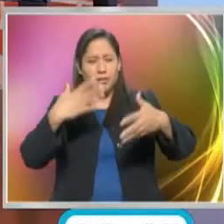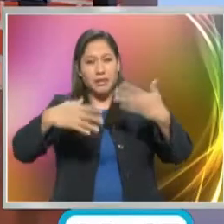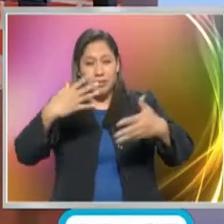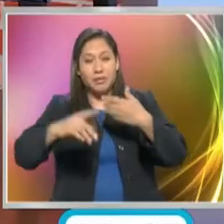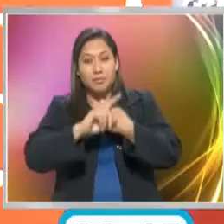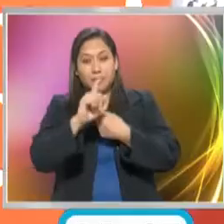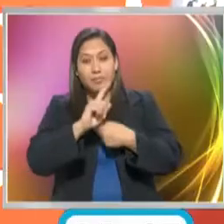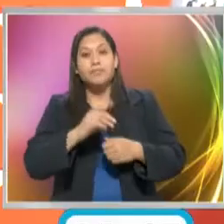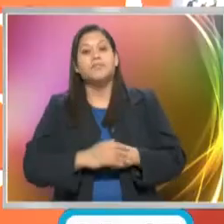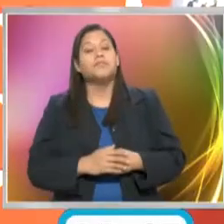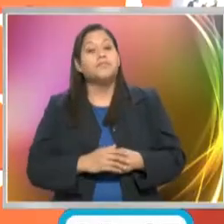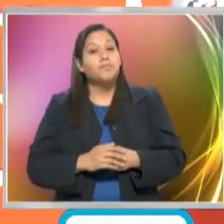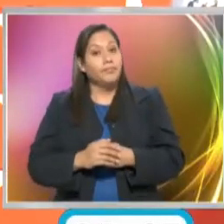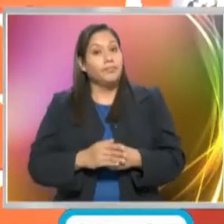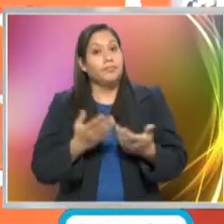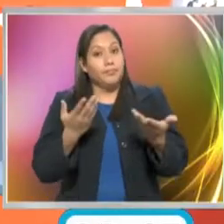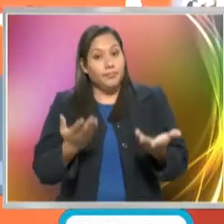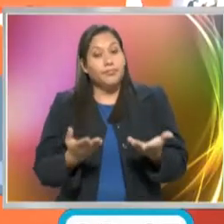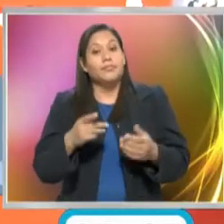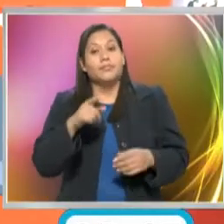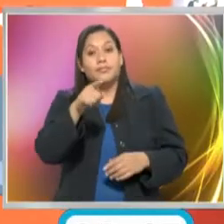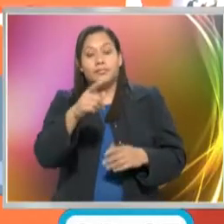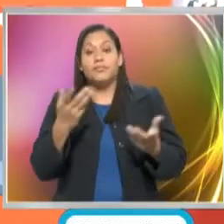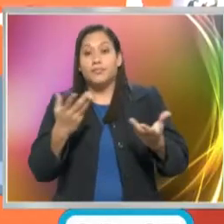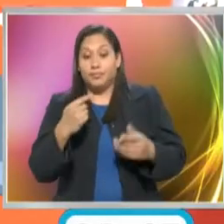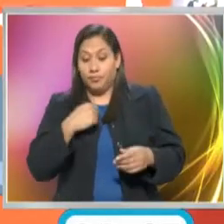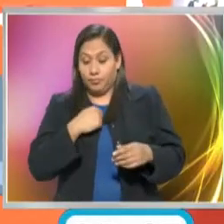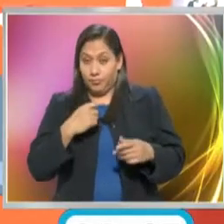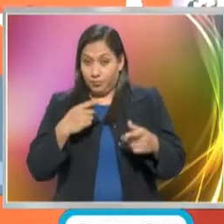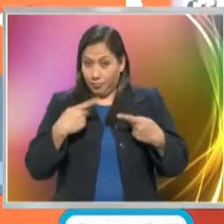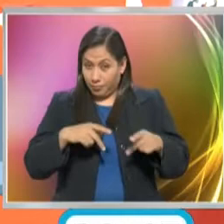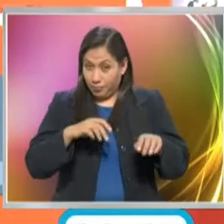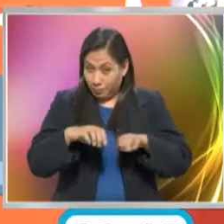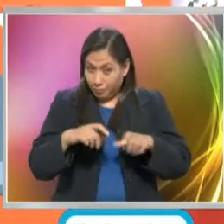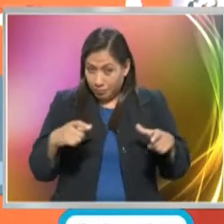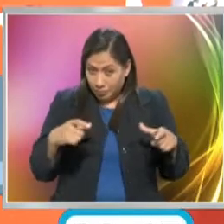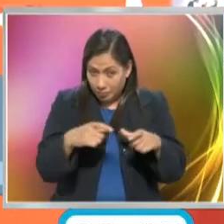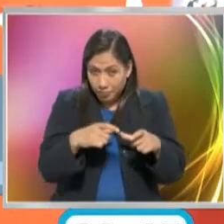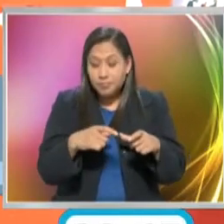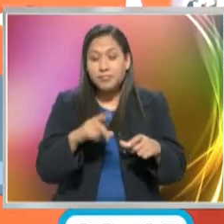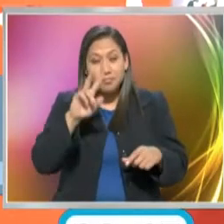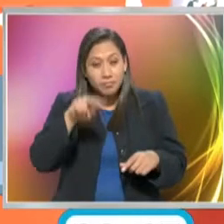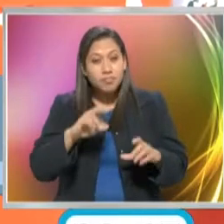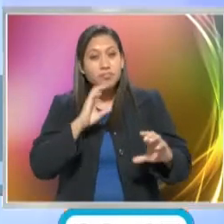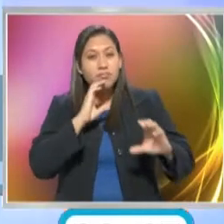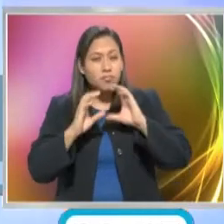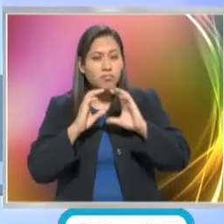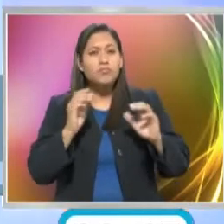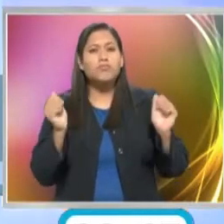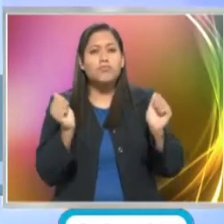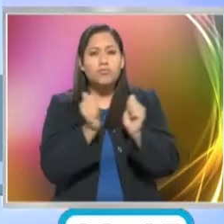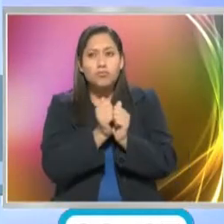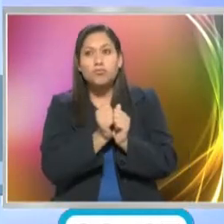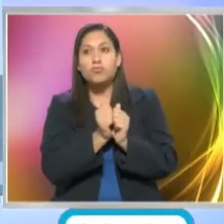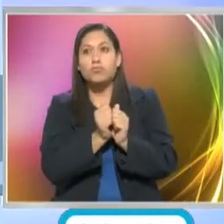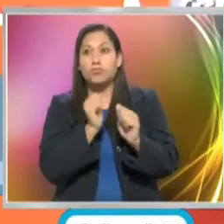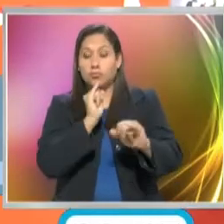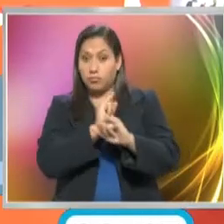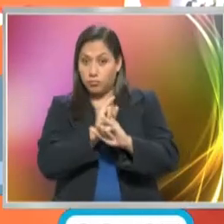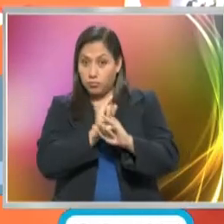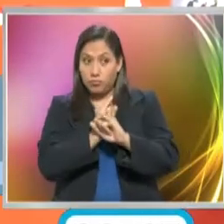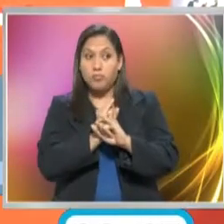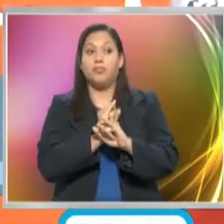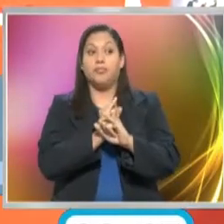de comunicación, pero más que nada virtual, Gaby, porque de manera personal es muy callado. Claro. Es muy